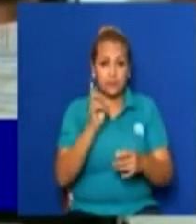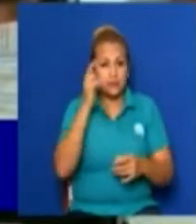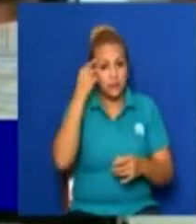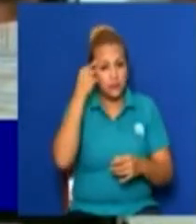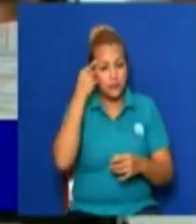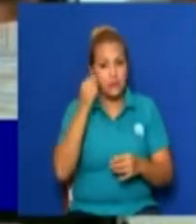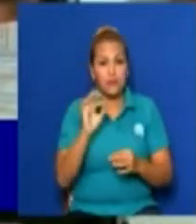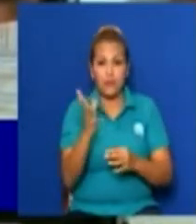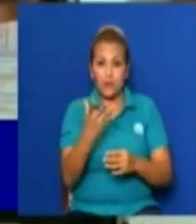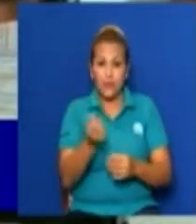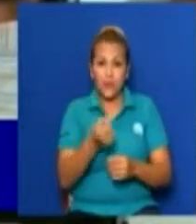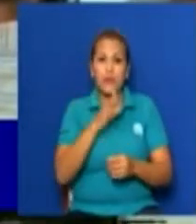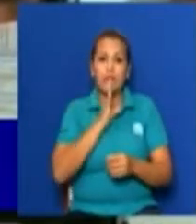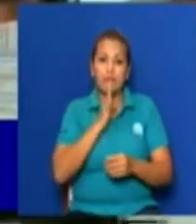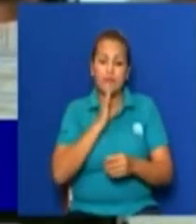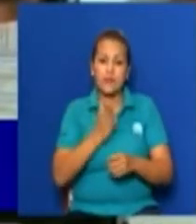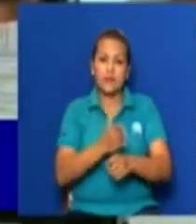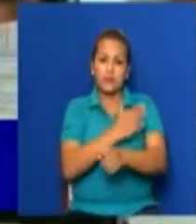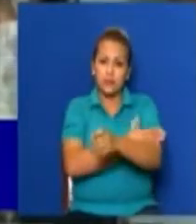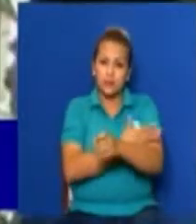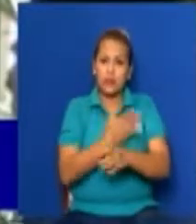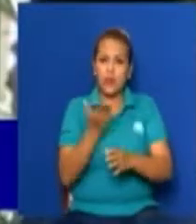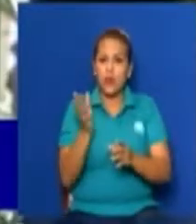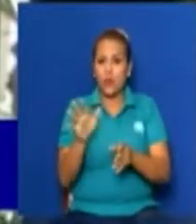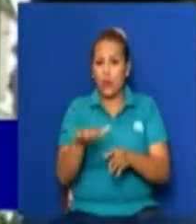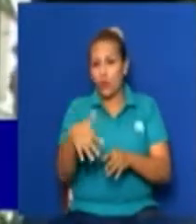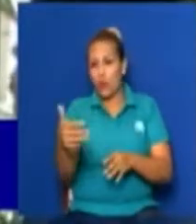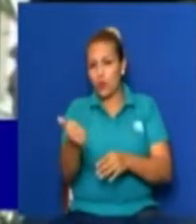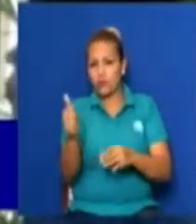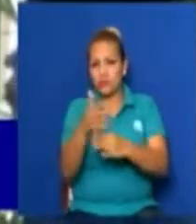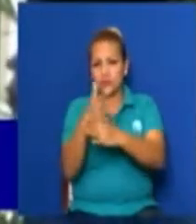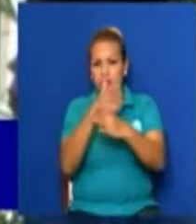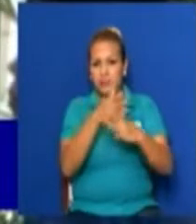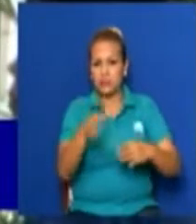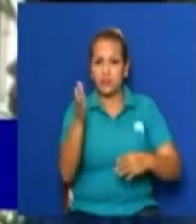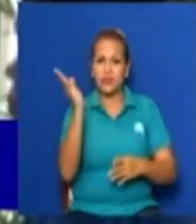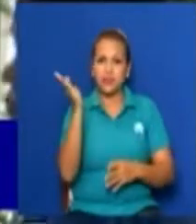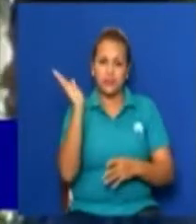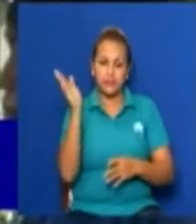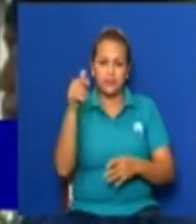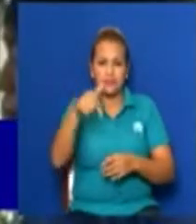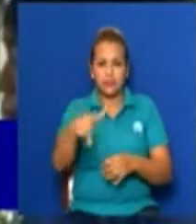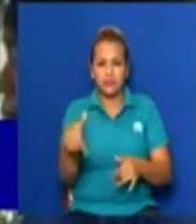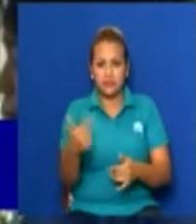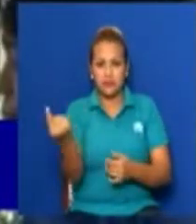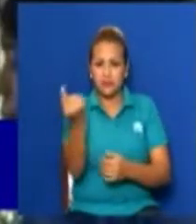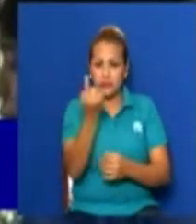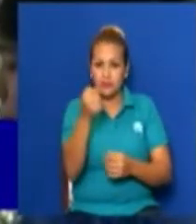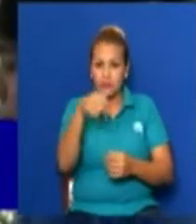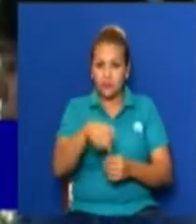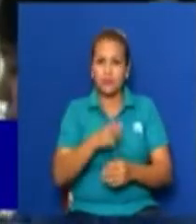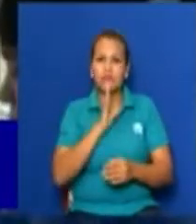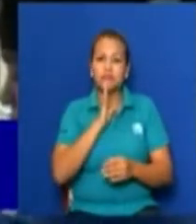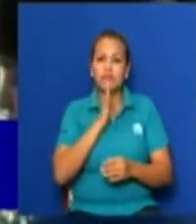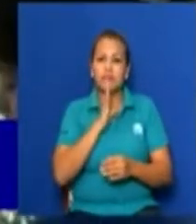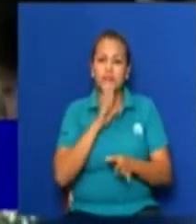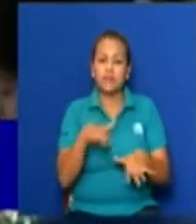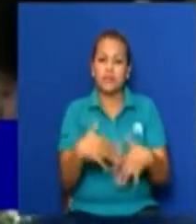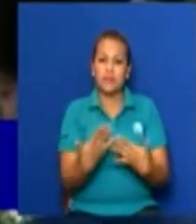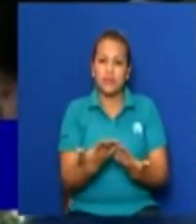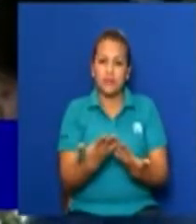todo lo que van a hablar los otros expositores, tener presente la presencia de estos convenios que